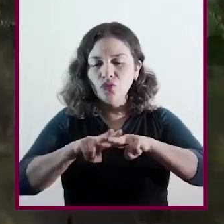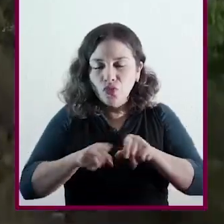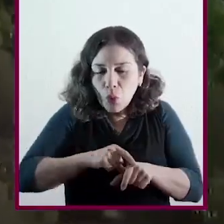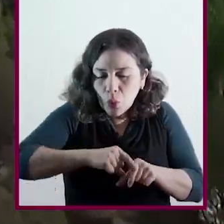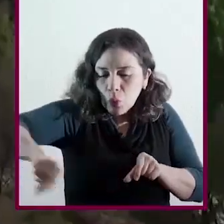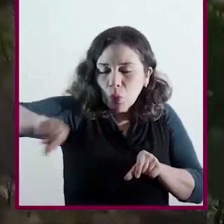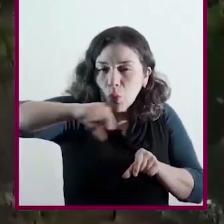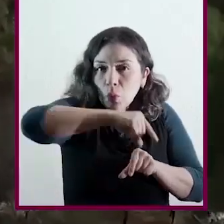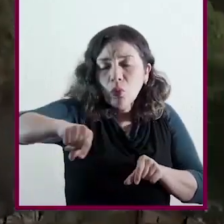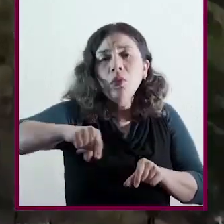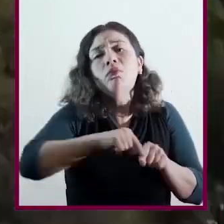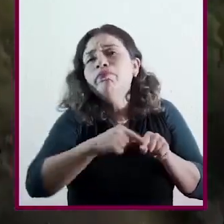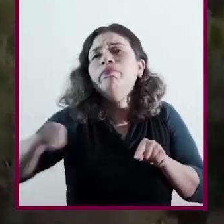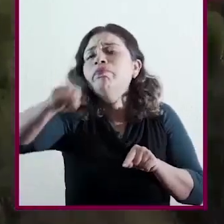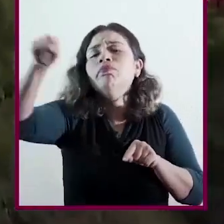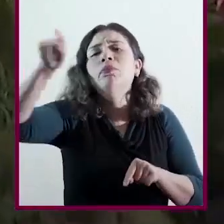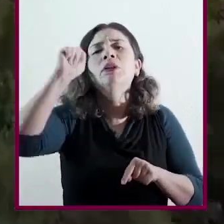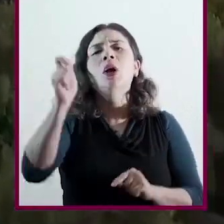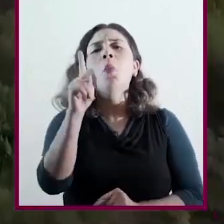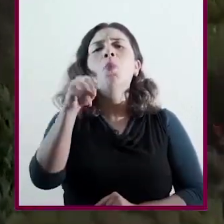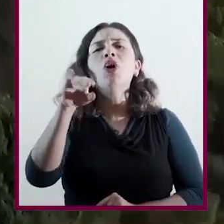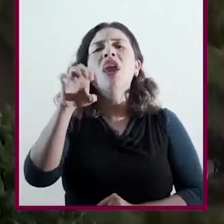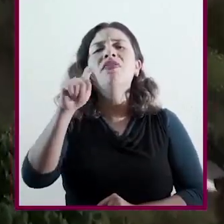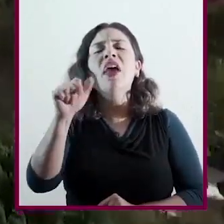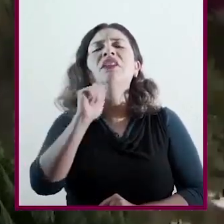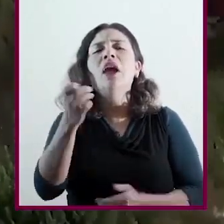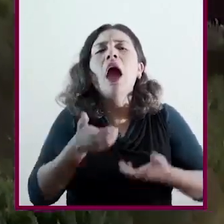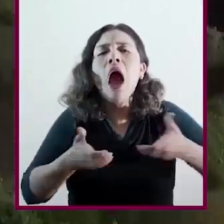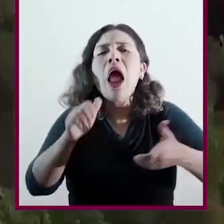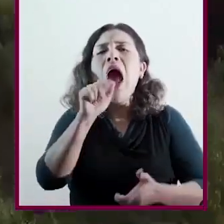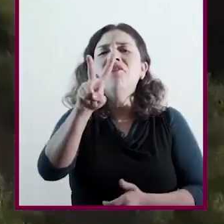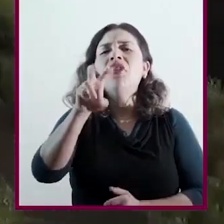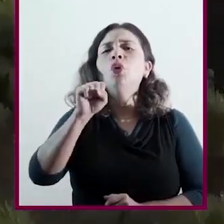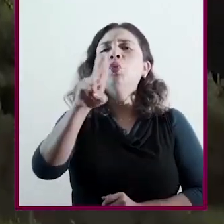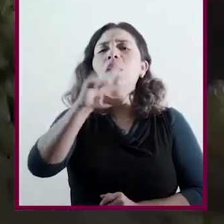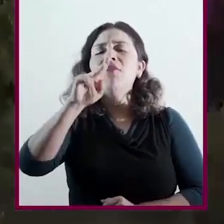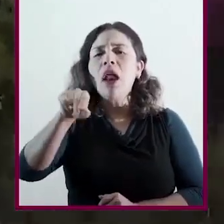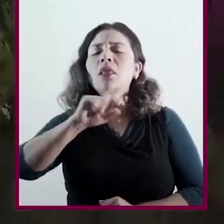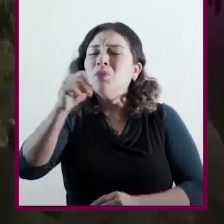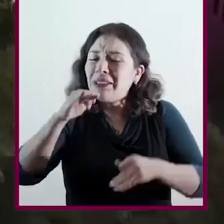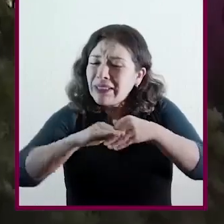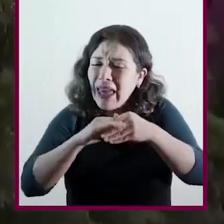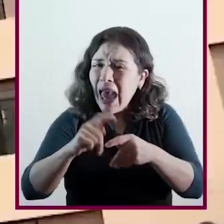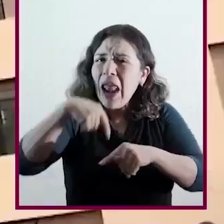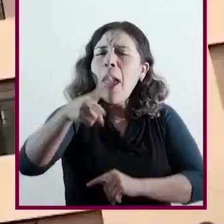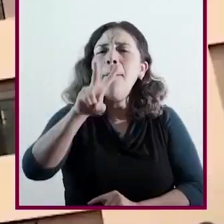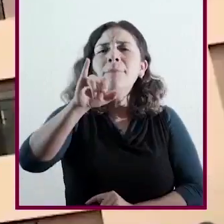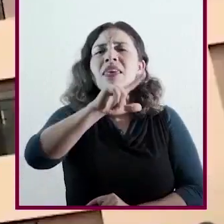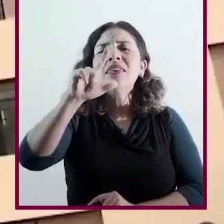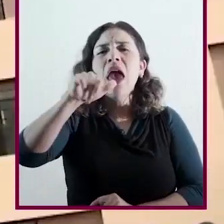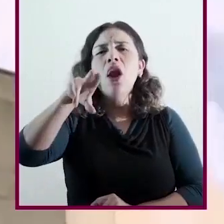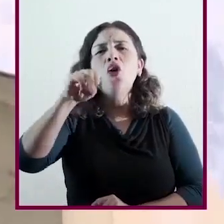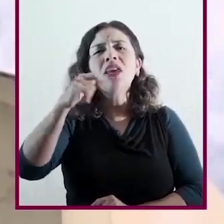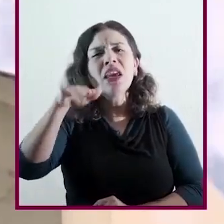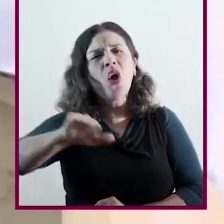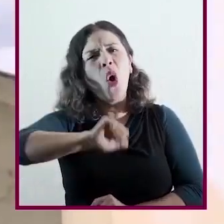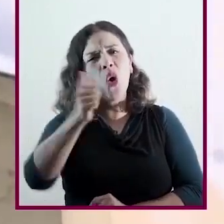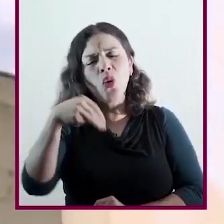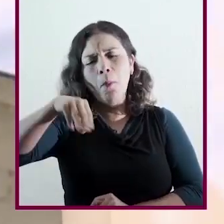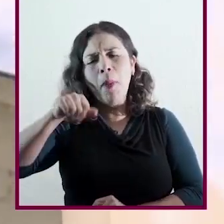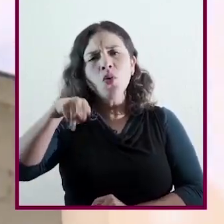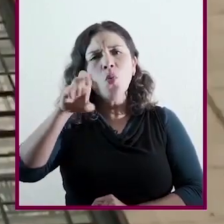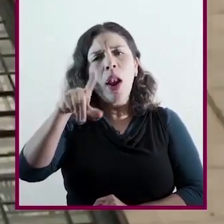Los rieles del tren corrían hacia el poniente de la estación por la avenida Sullivan, y a unas cuadras, en Villalongín y Manuel